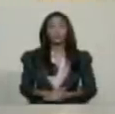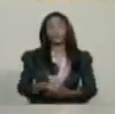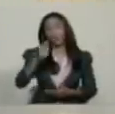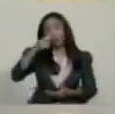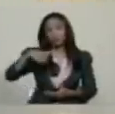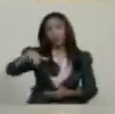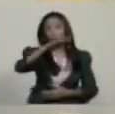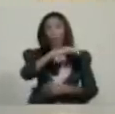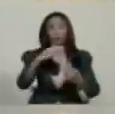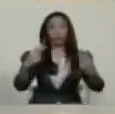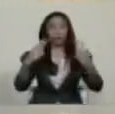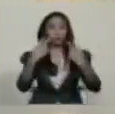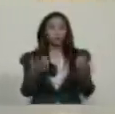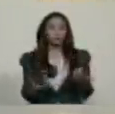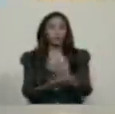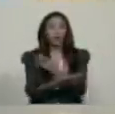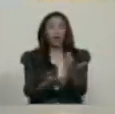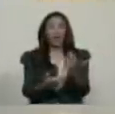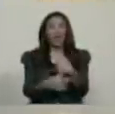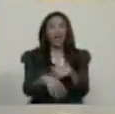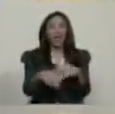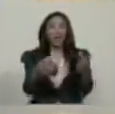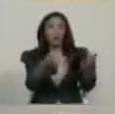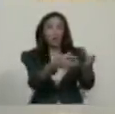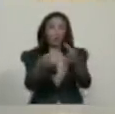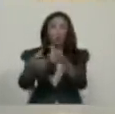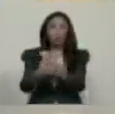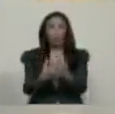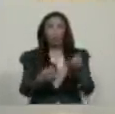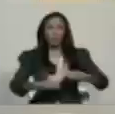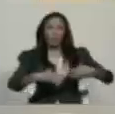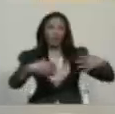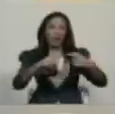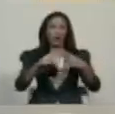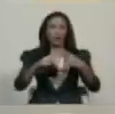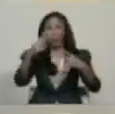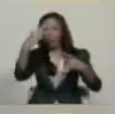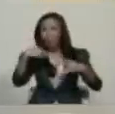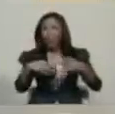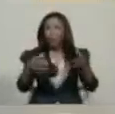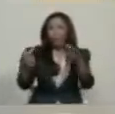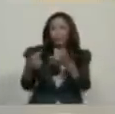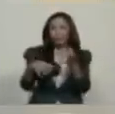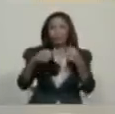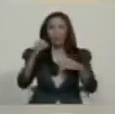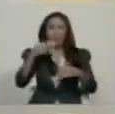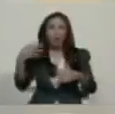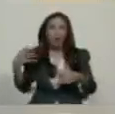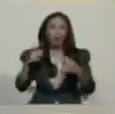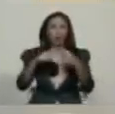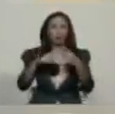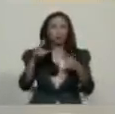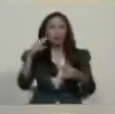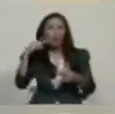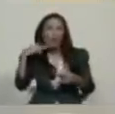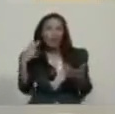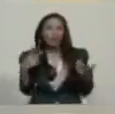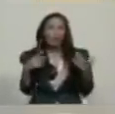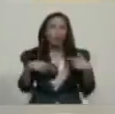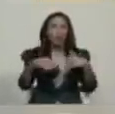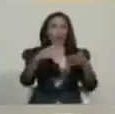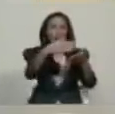entero, sin distinción de ningún tipo, poniendo los grandes objetivos del bienestar